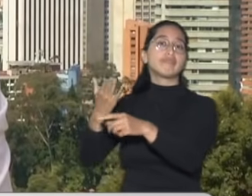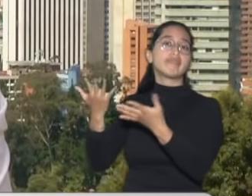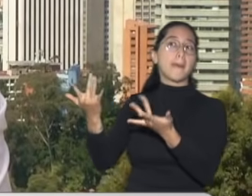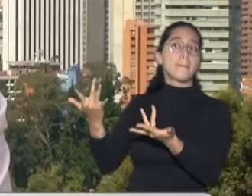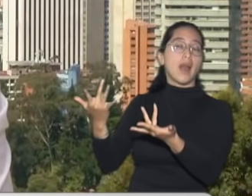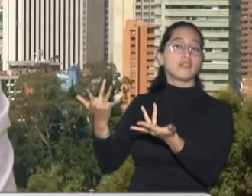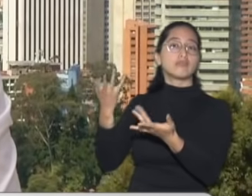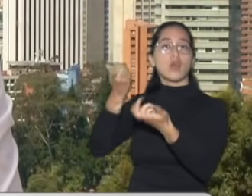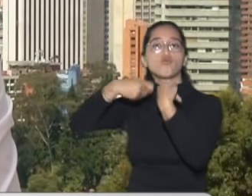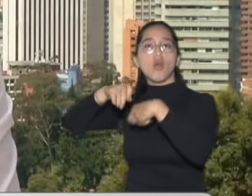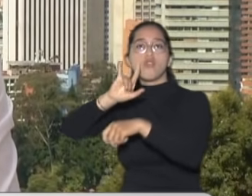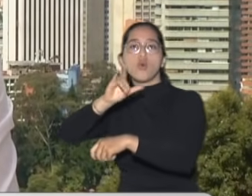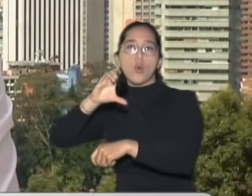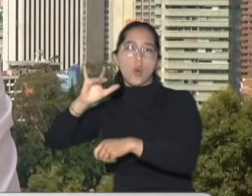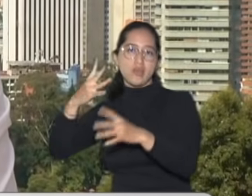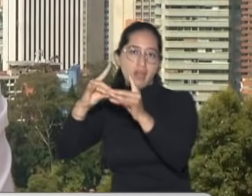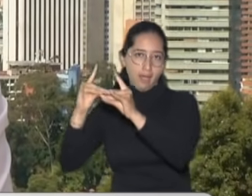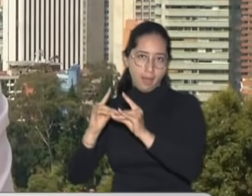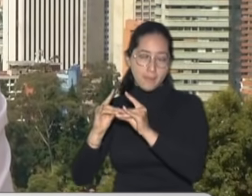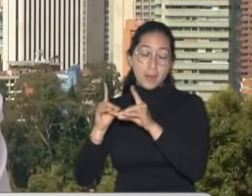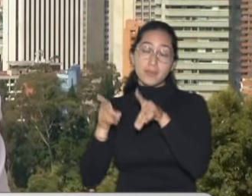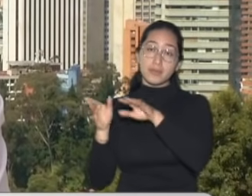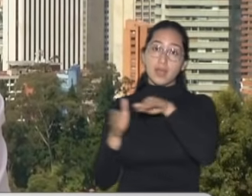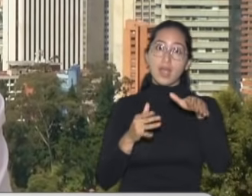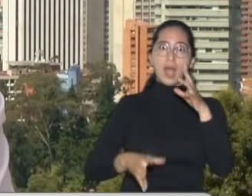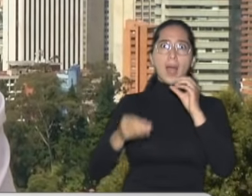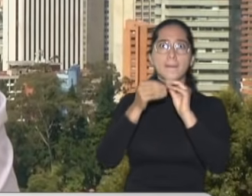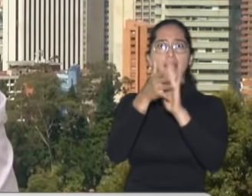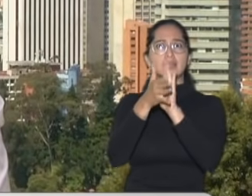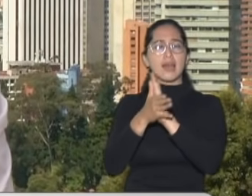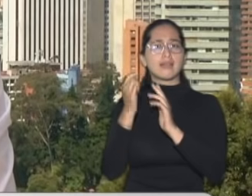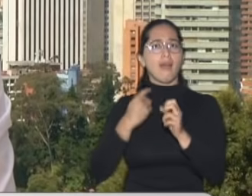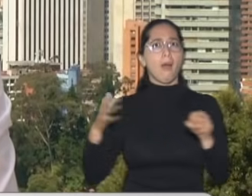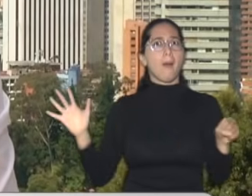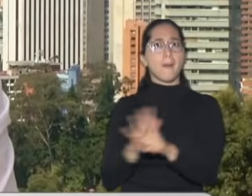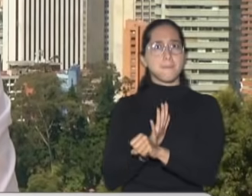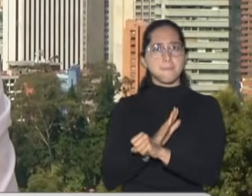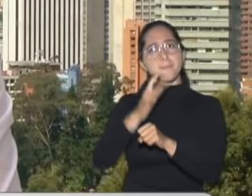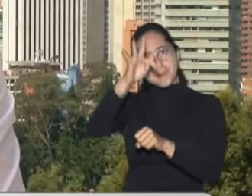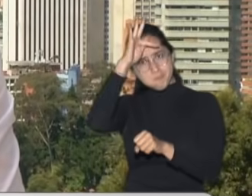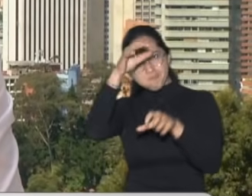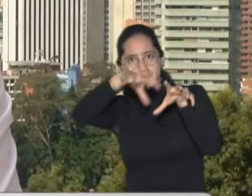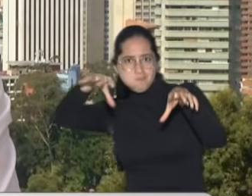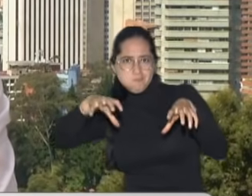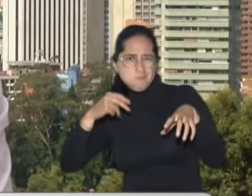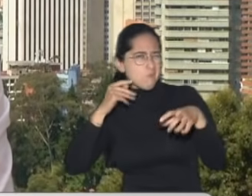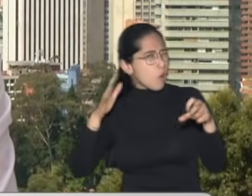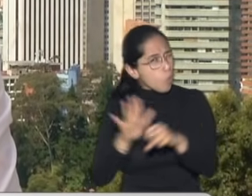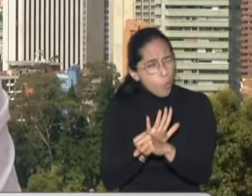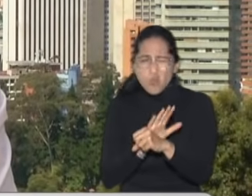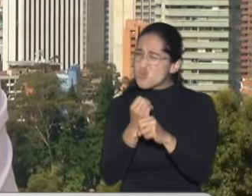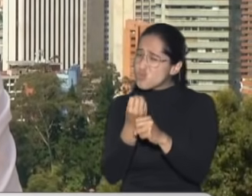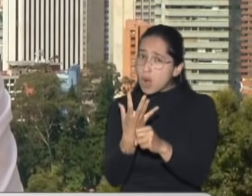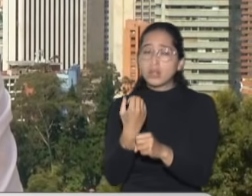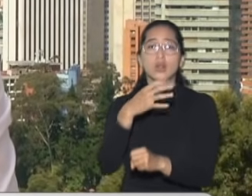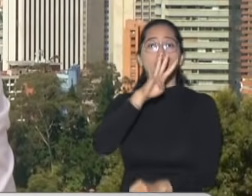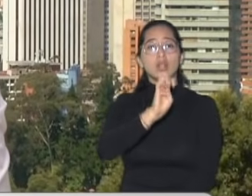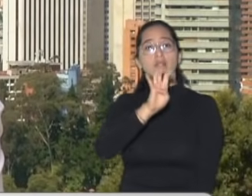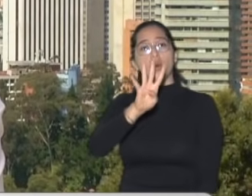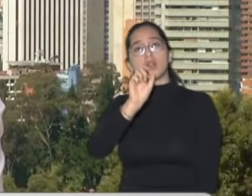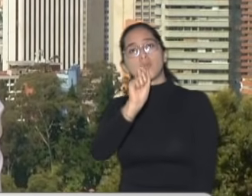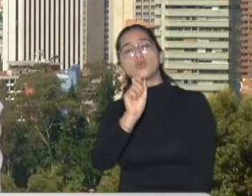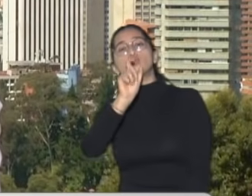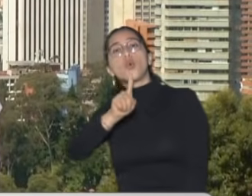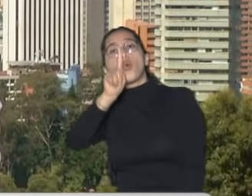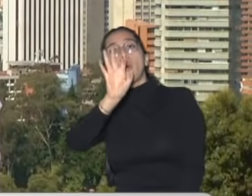el actual panorama en la ocupación de UCIs de Bogotá es preocupante. Para pacientes COVID, la ocupación estaría en un 94.1%,